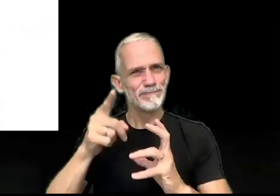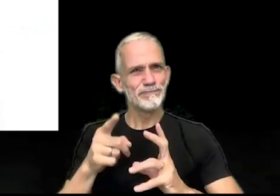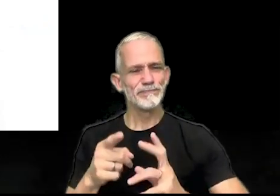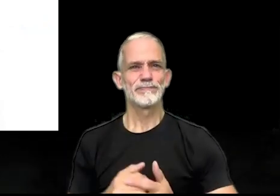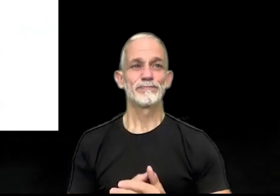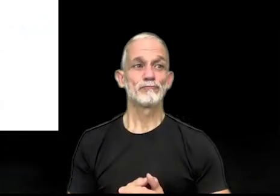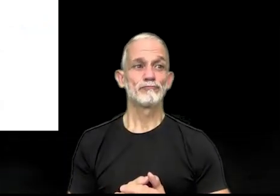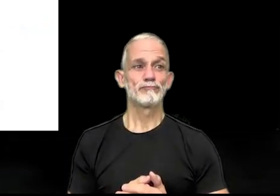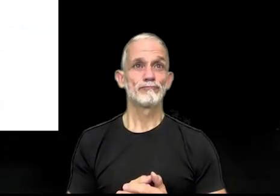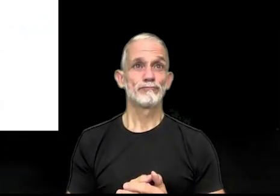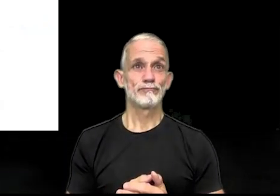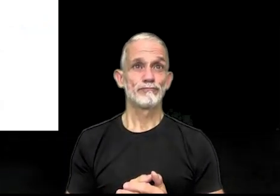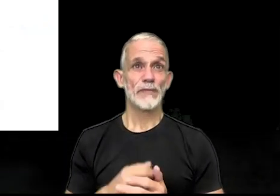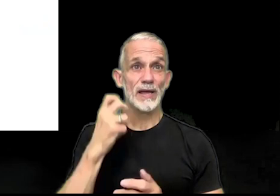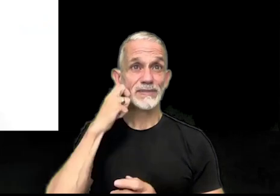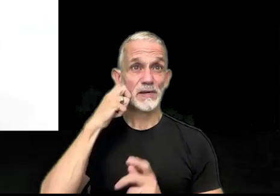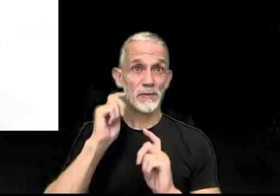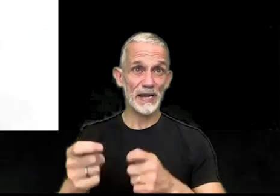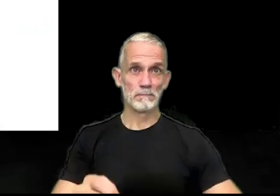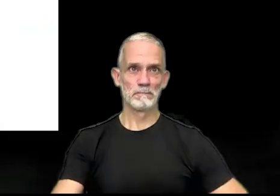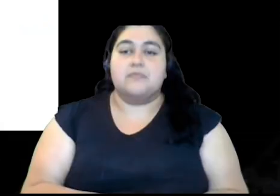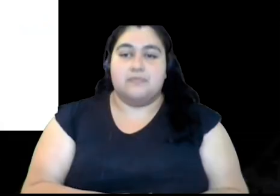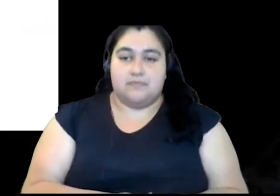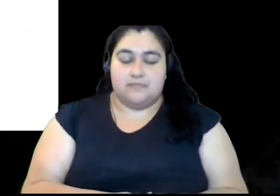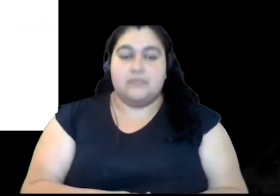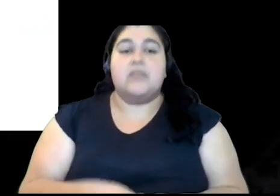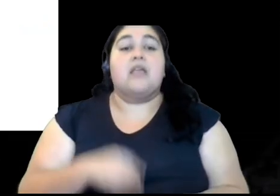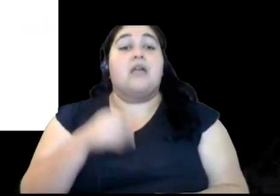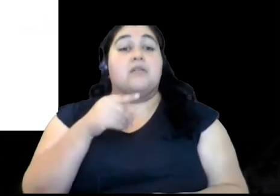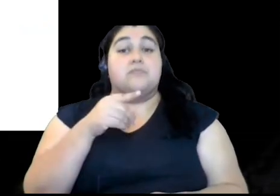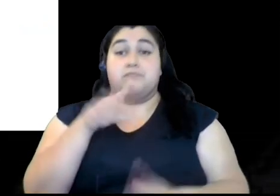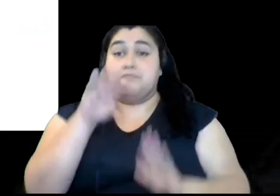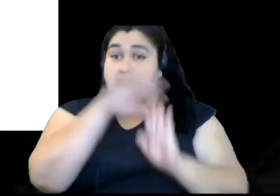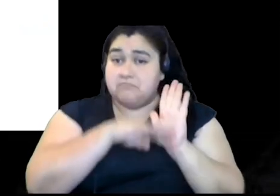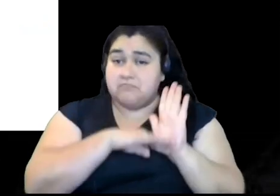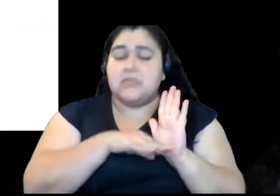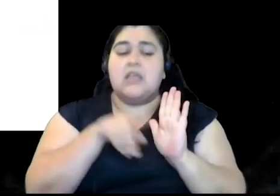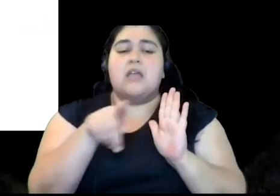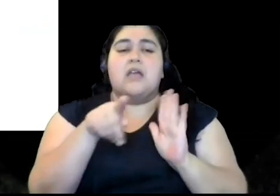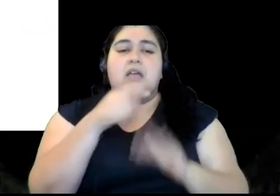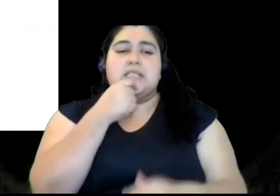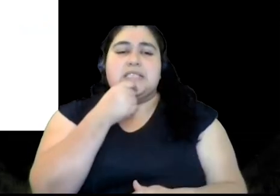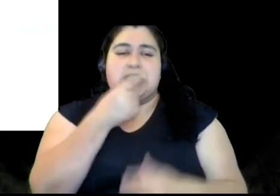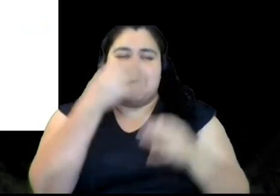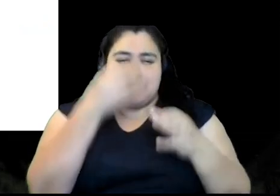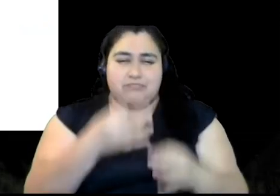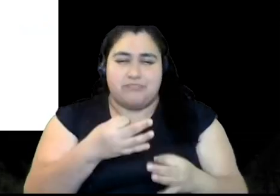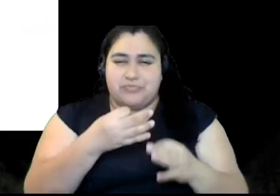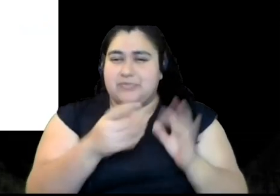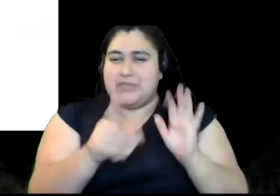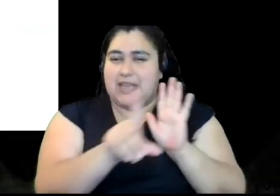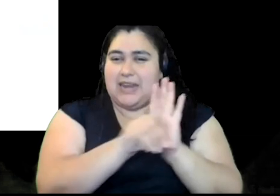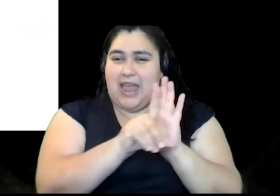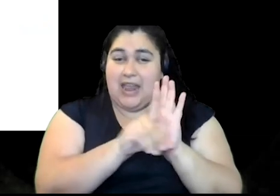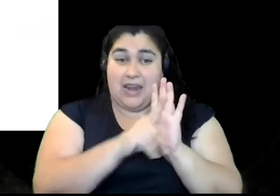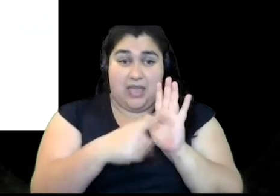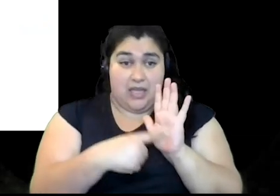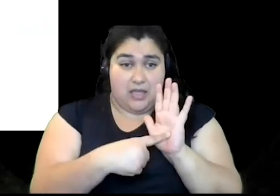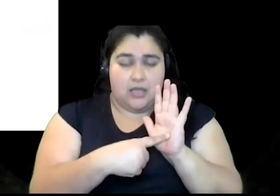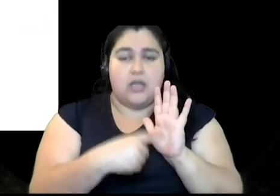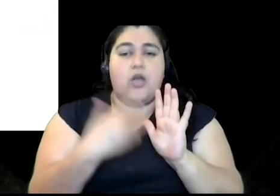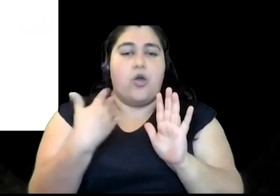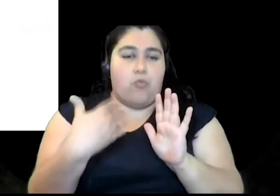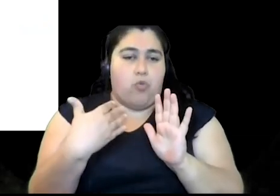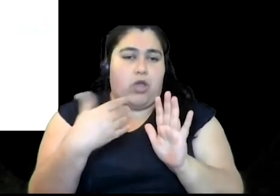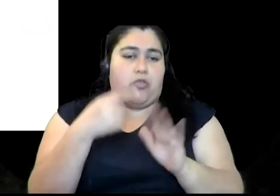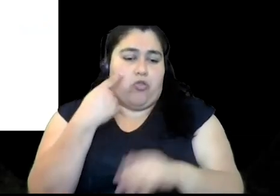que nuestro Código Fiscal establece que todo lo no definido en la ley puede acudir